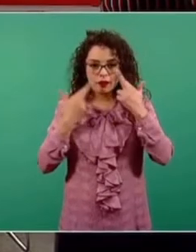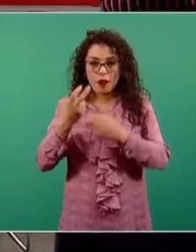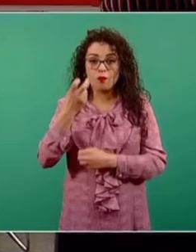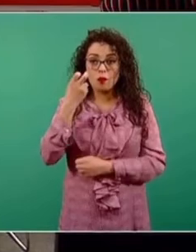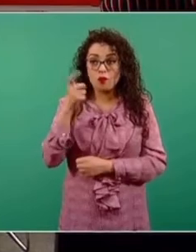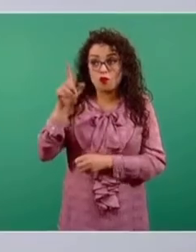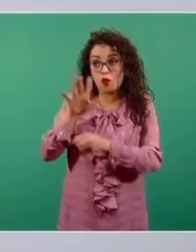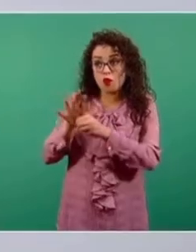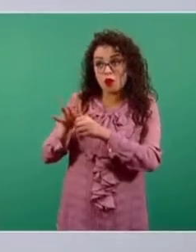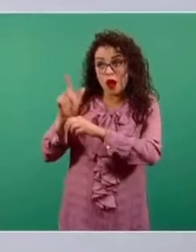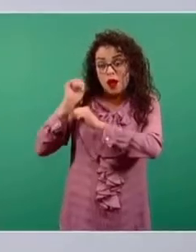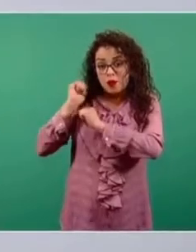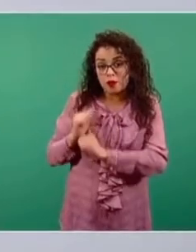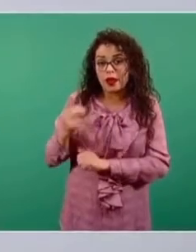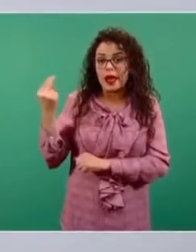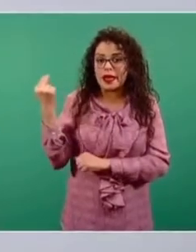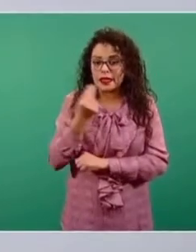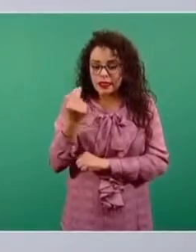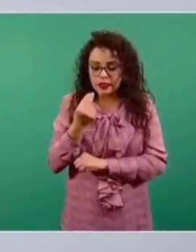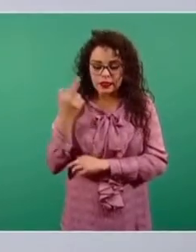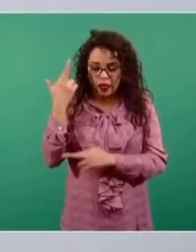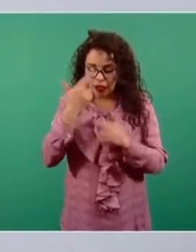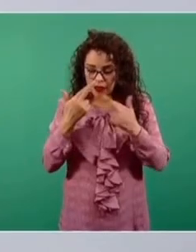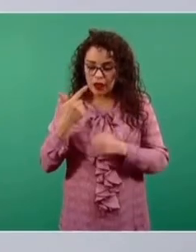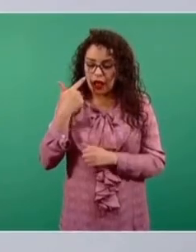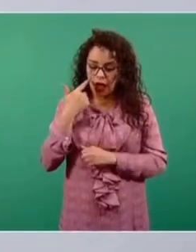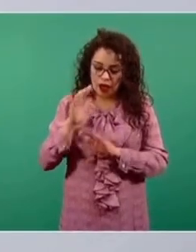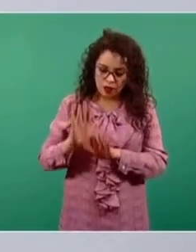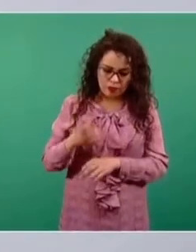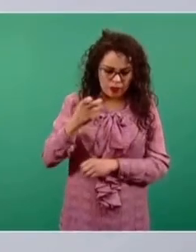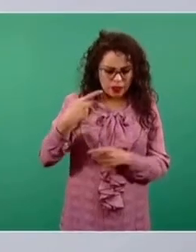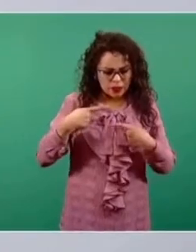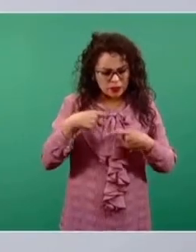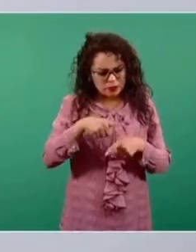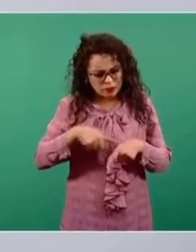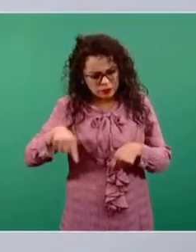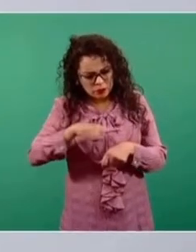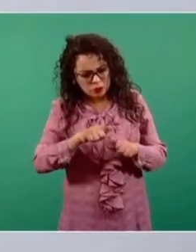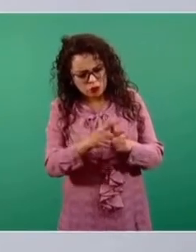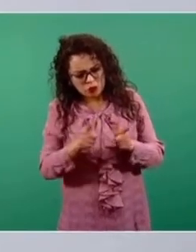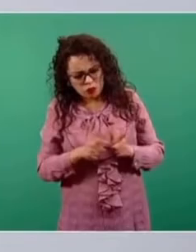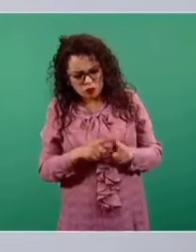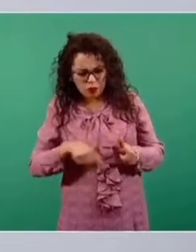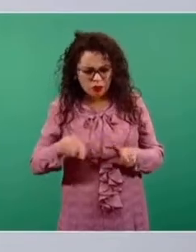tiene también que tomar ese tiempo de decir, a ver, esta persona o estas personas o este grupo